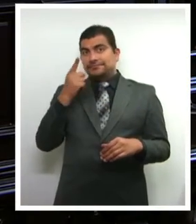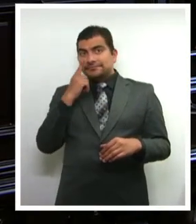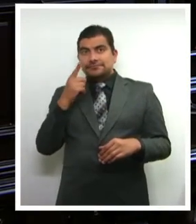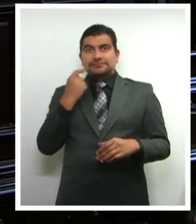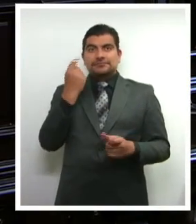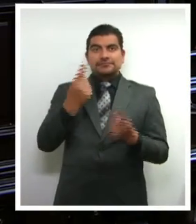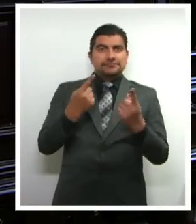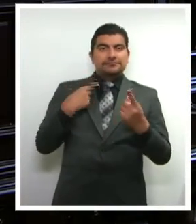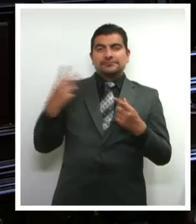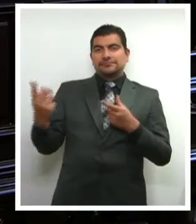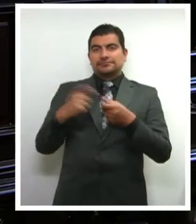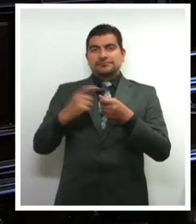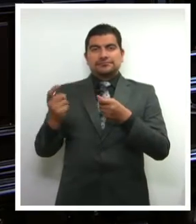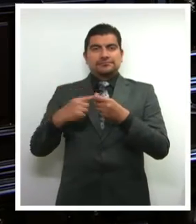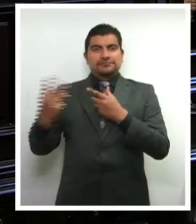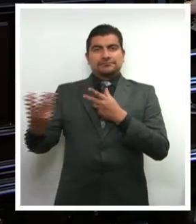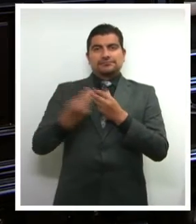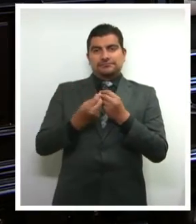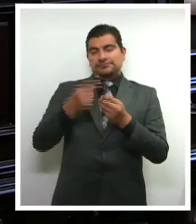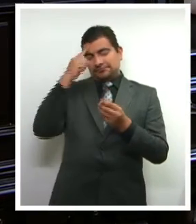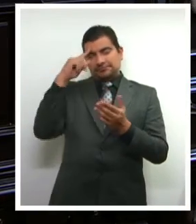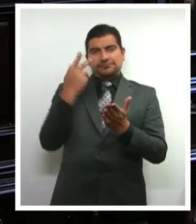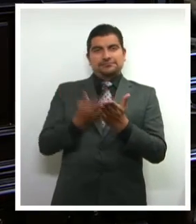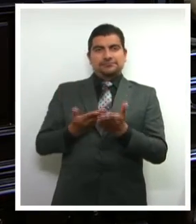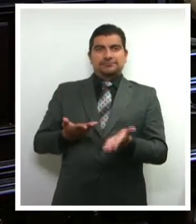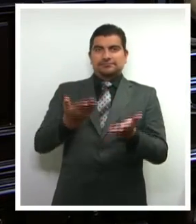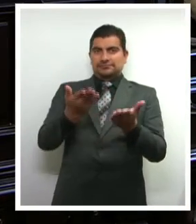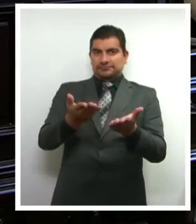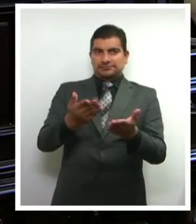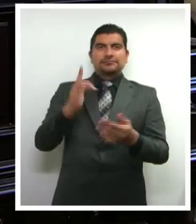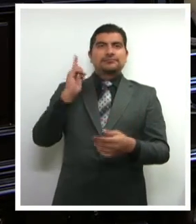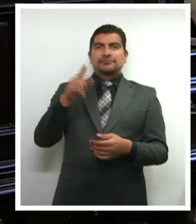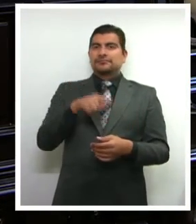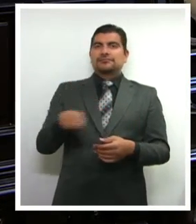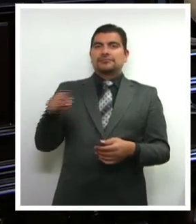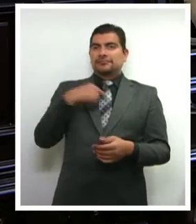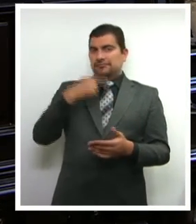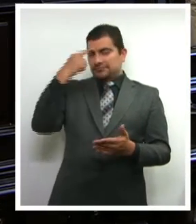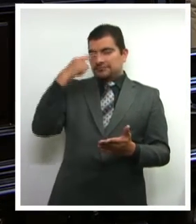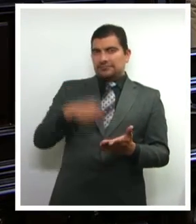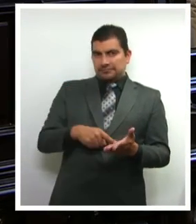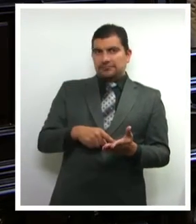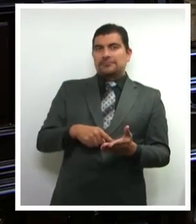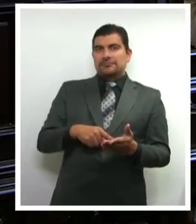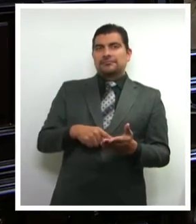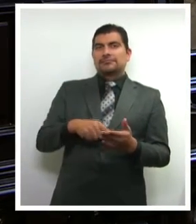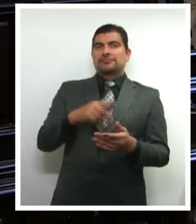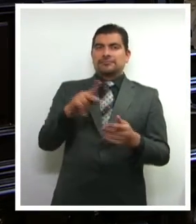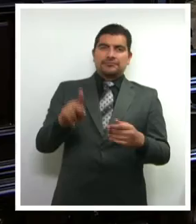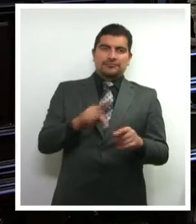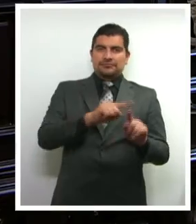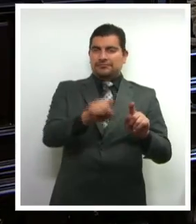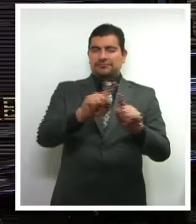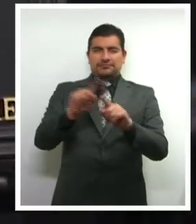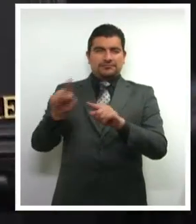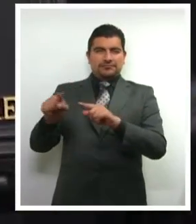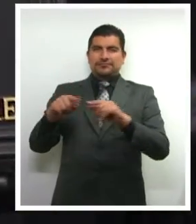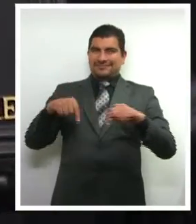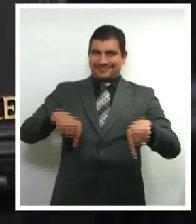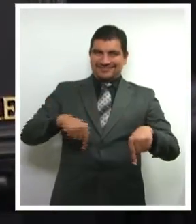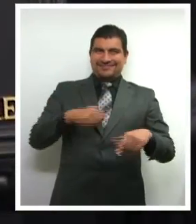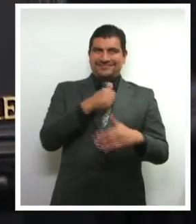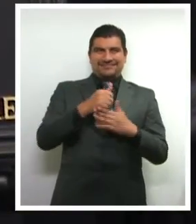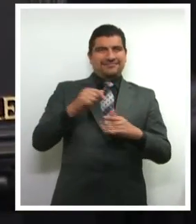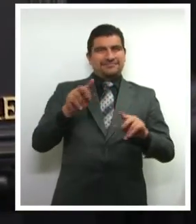puedan adherirse a esta propuesta. Yo creo que nuestros pueblos y barrios originarios